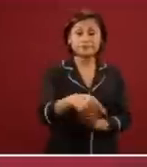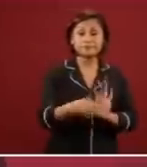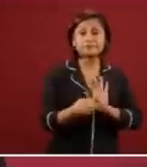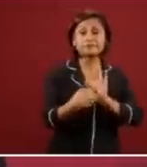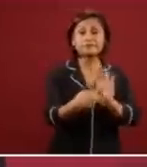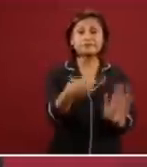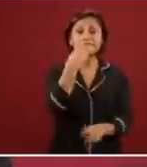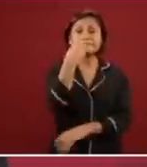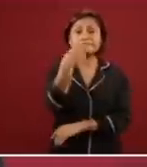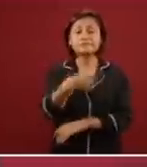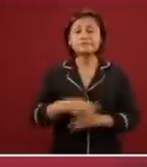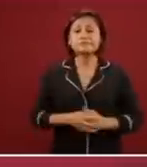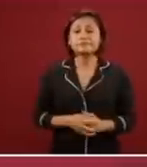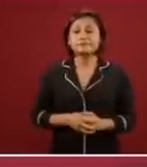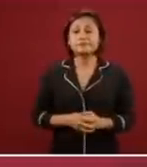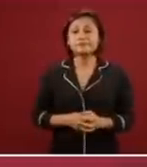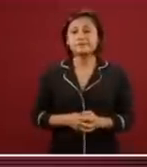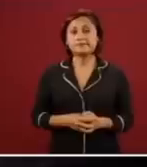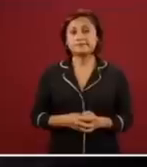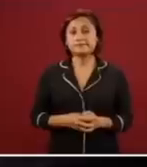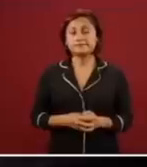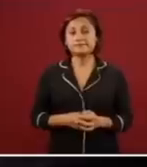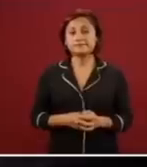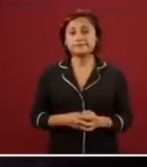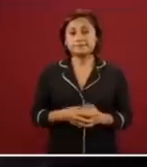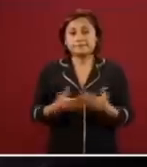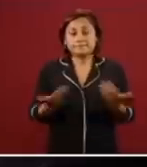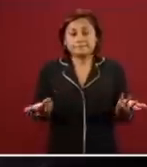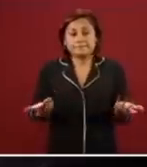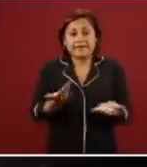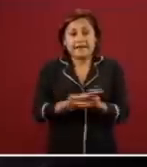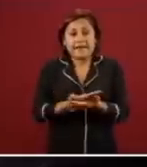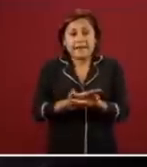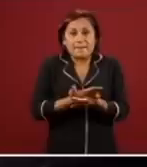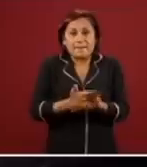y además es voluntario